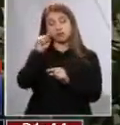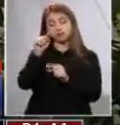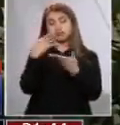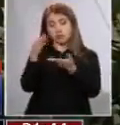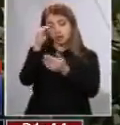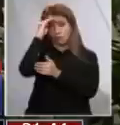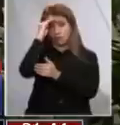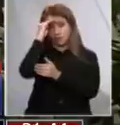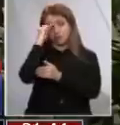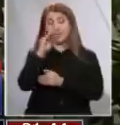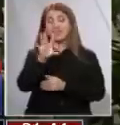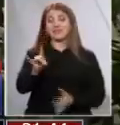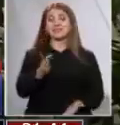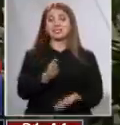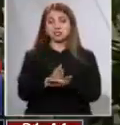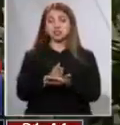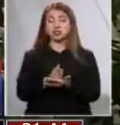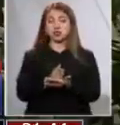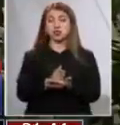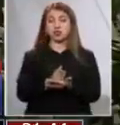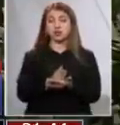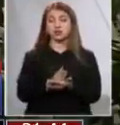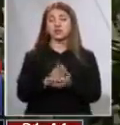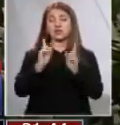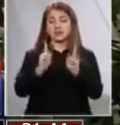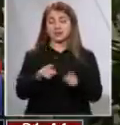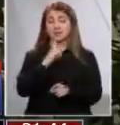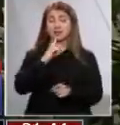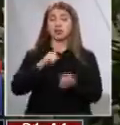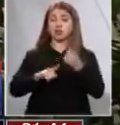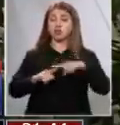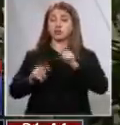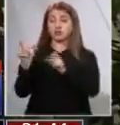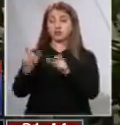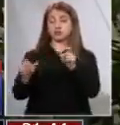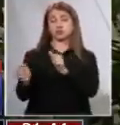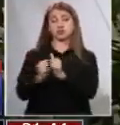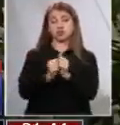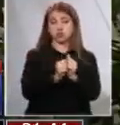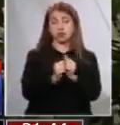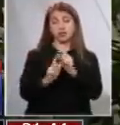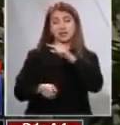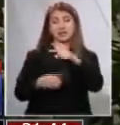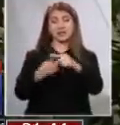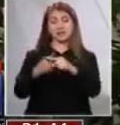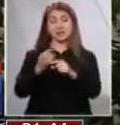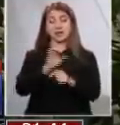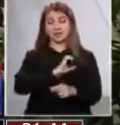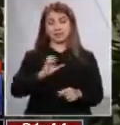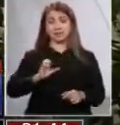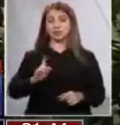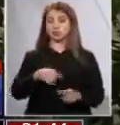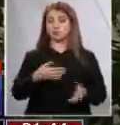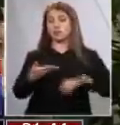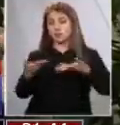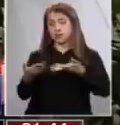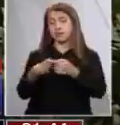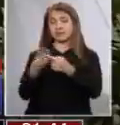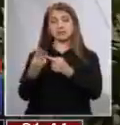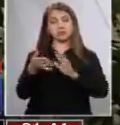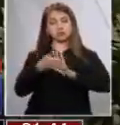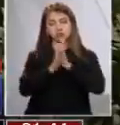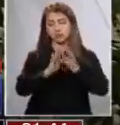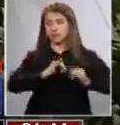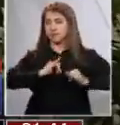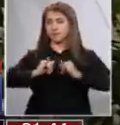confíe. En esto la decisión lo más probable es que tenga que tener este otro acompañamiento que aparte del estatal que le vamos a ofrecer con toda